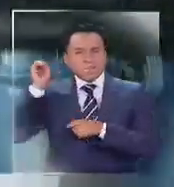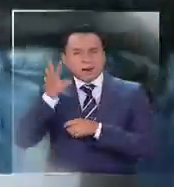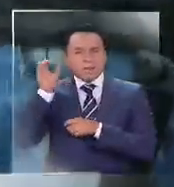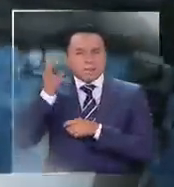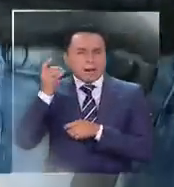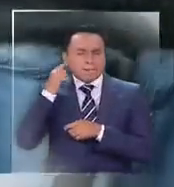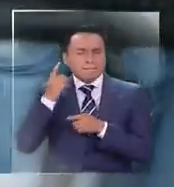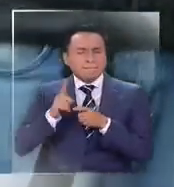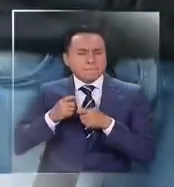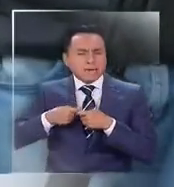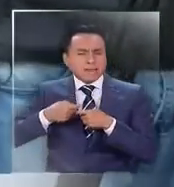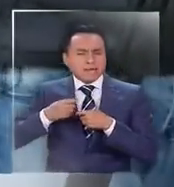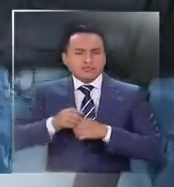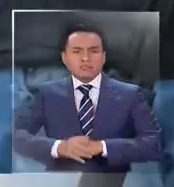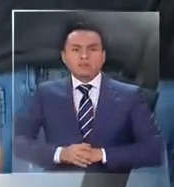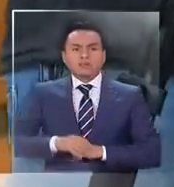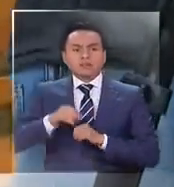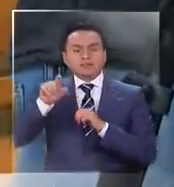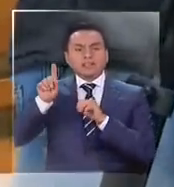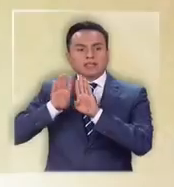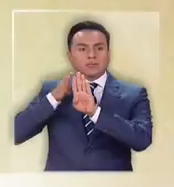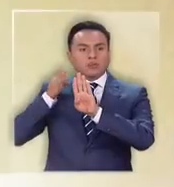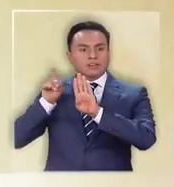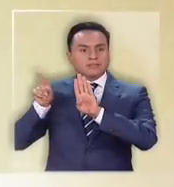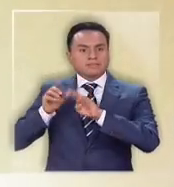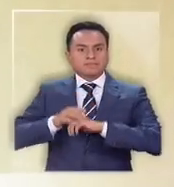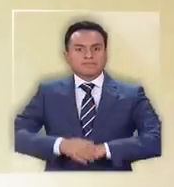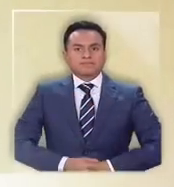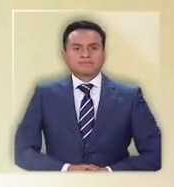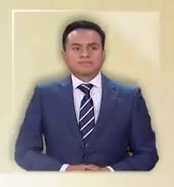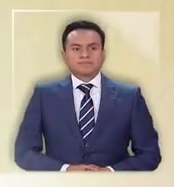están llegando atrás de esa puerta.